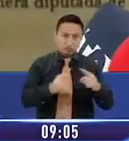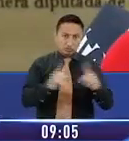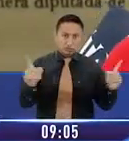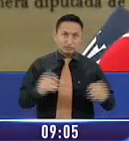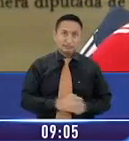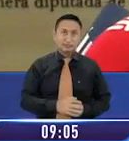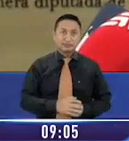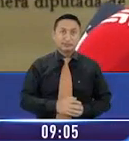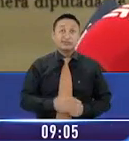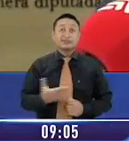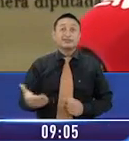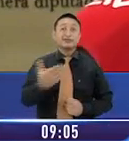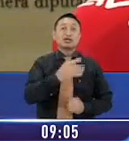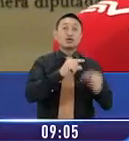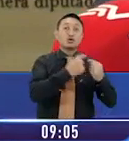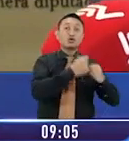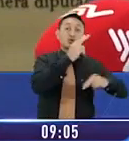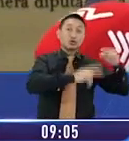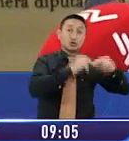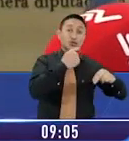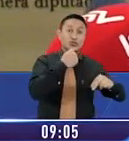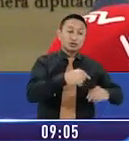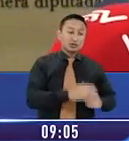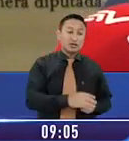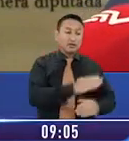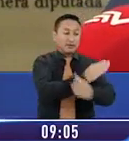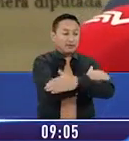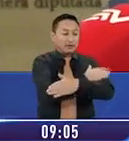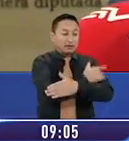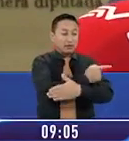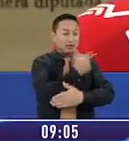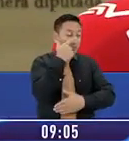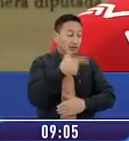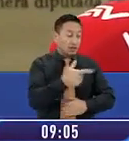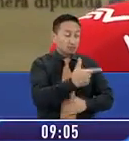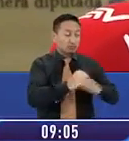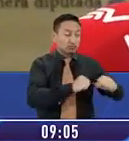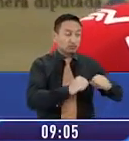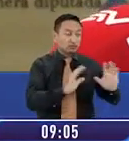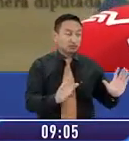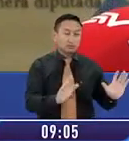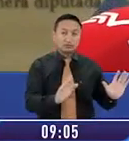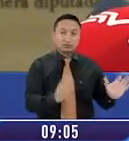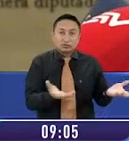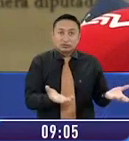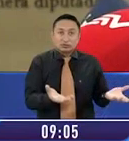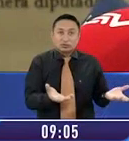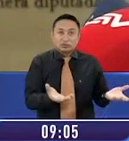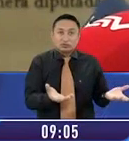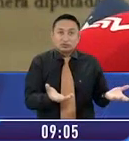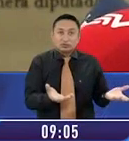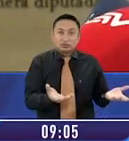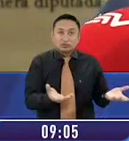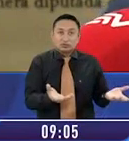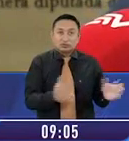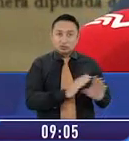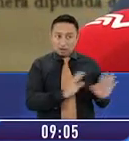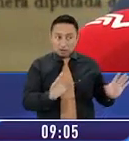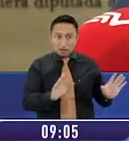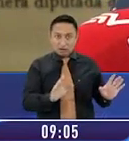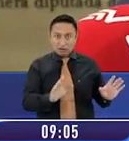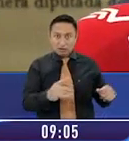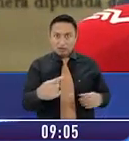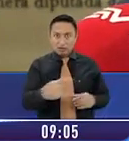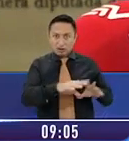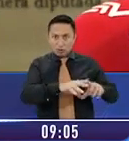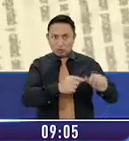la propuesta que hizo Construye solo dice felicitamos a la fiscal en su accionar en el caso Metástasis y caso Purga. Pero esos no son los únicos hechos de corrupción que se